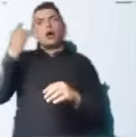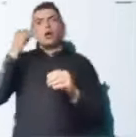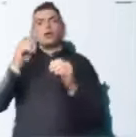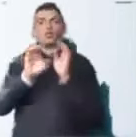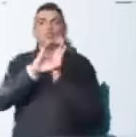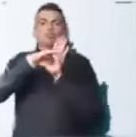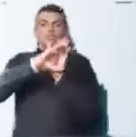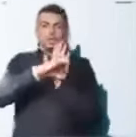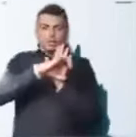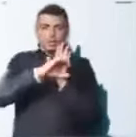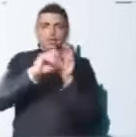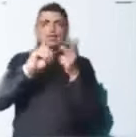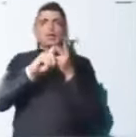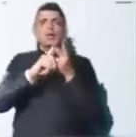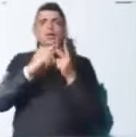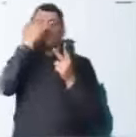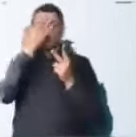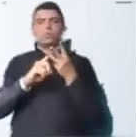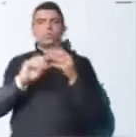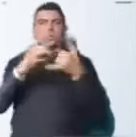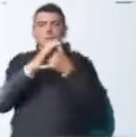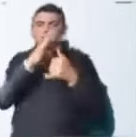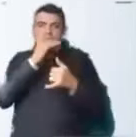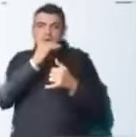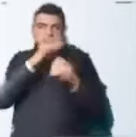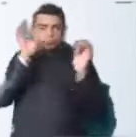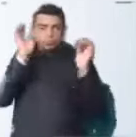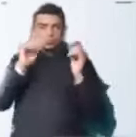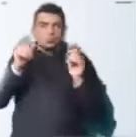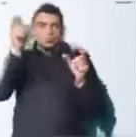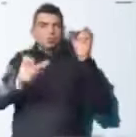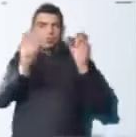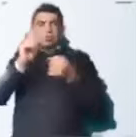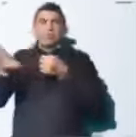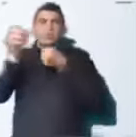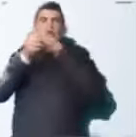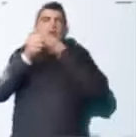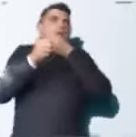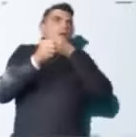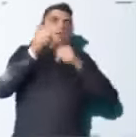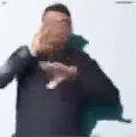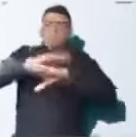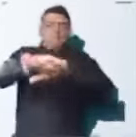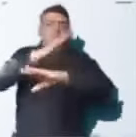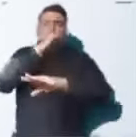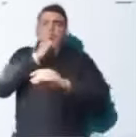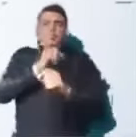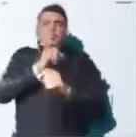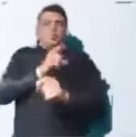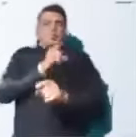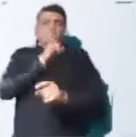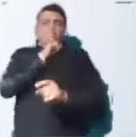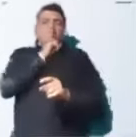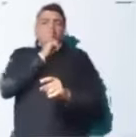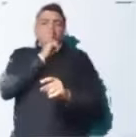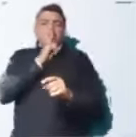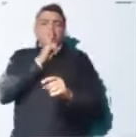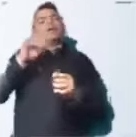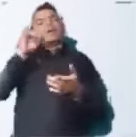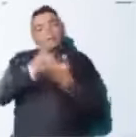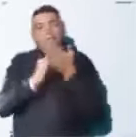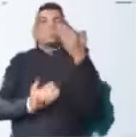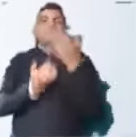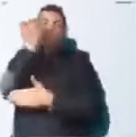todos en reporteros o en comunicadores. Entonces no es algo nuevo, es algo que ya los médicos conocemos, es algo que ya tiene